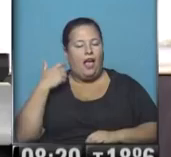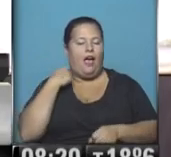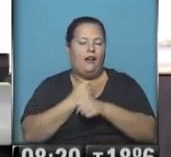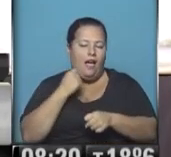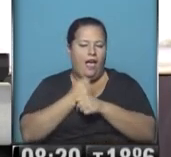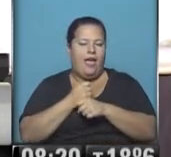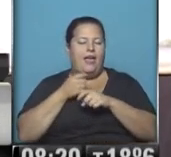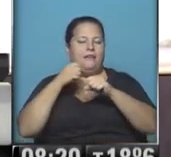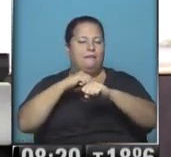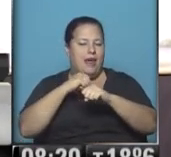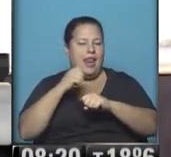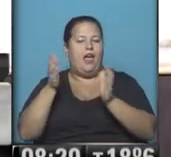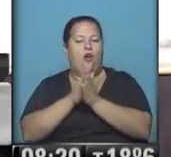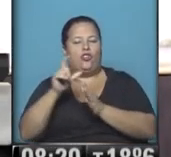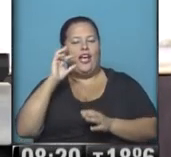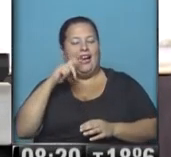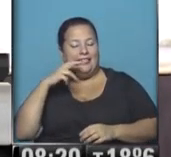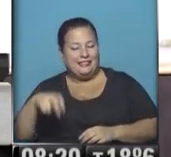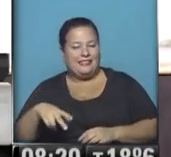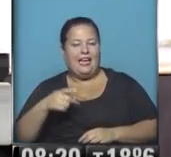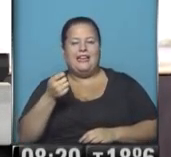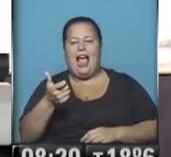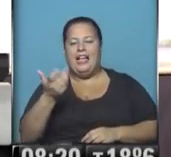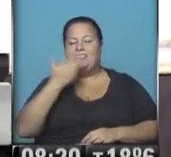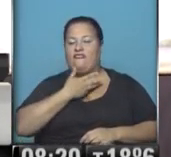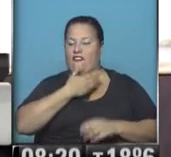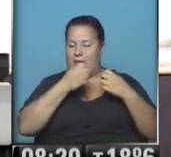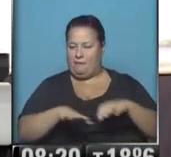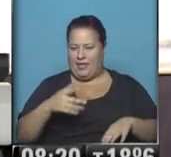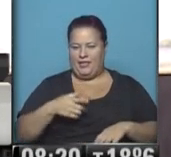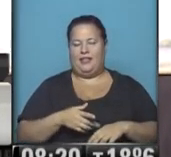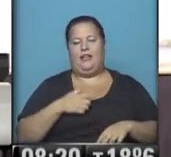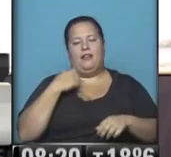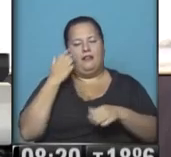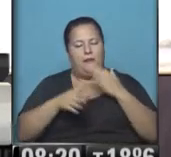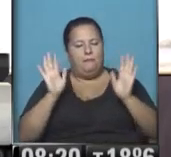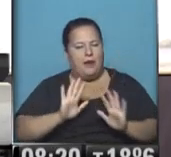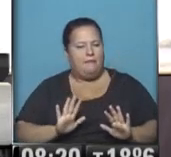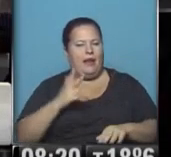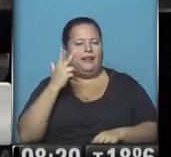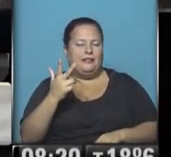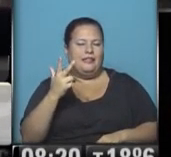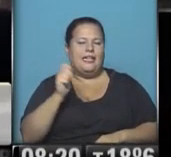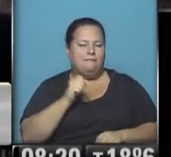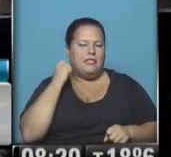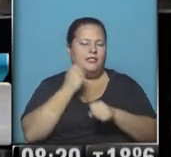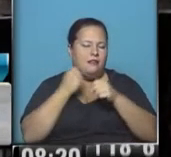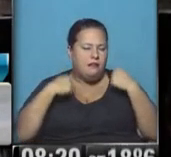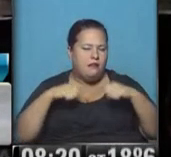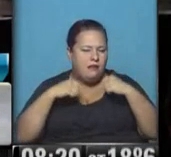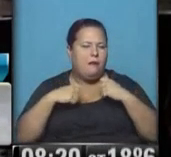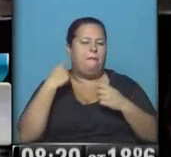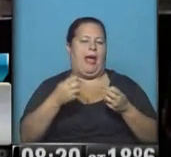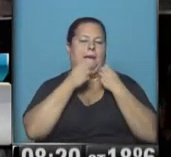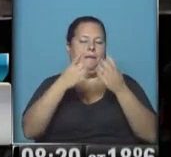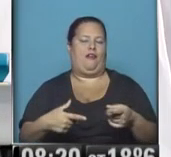trabajando en la pelea con con Cristian eh casi desde desde febrero de este año. Decí venimos con una preparación casi de tres tr meses para llegar